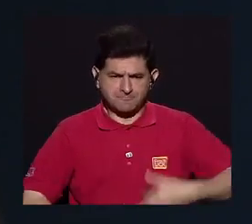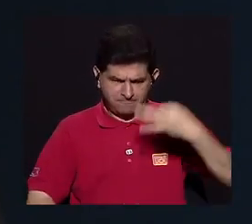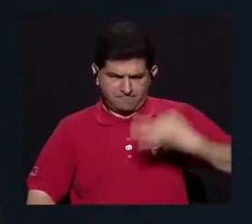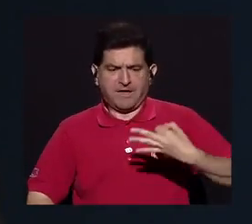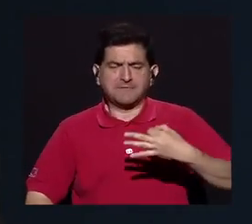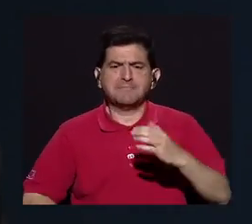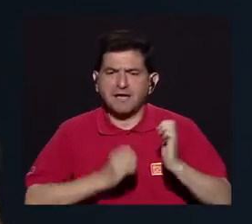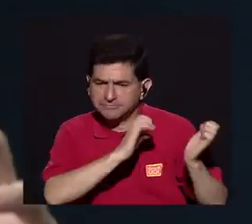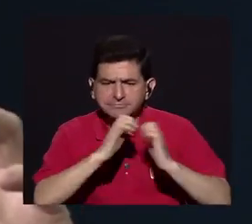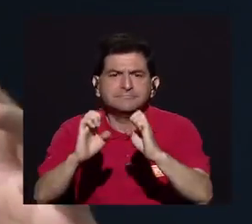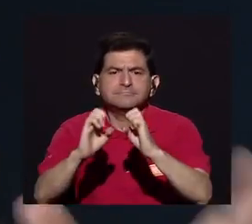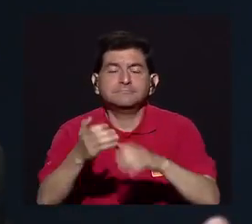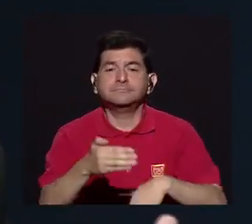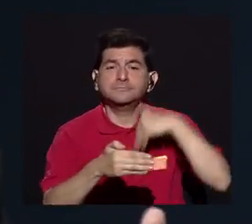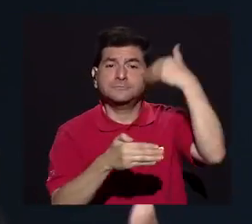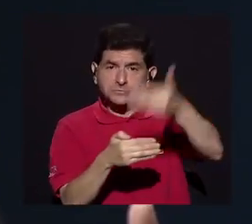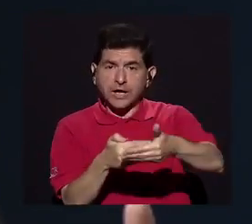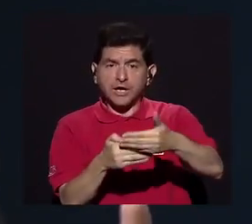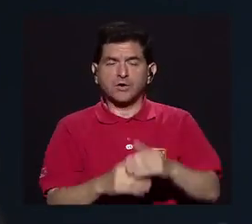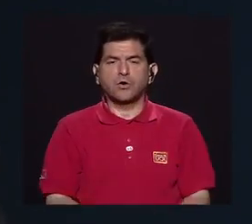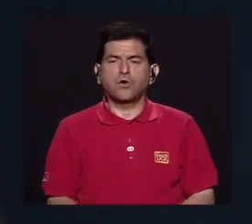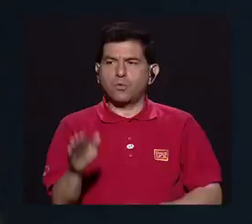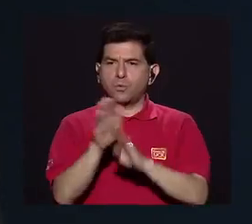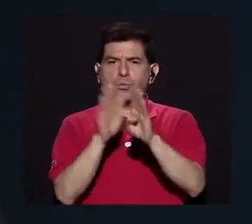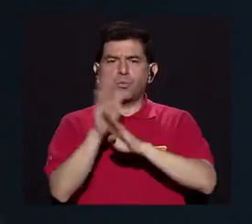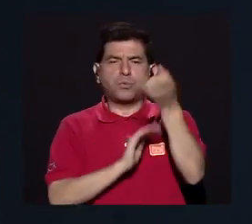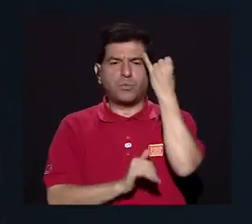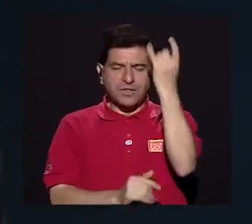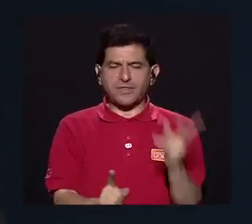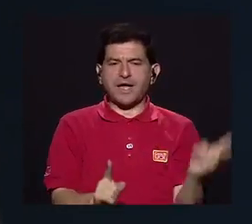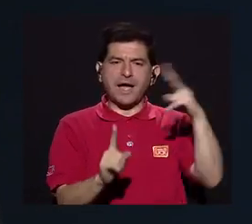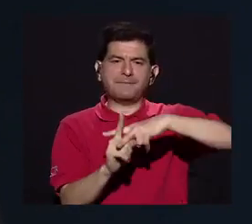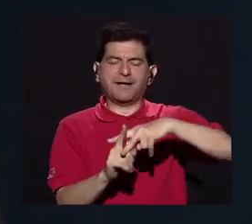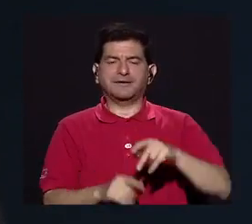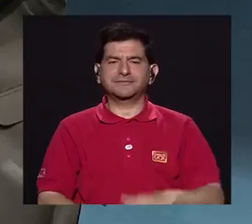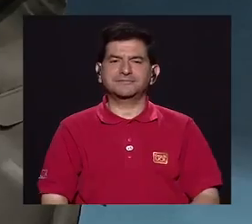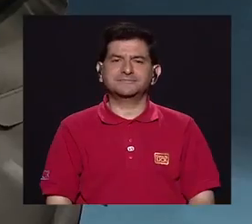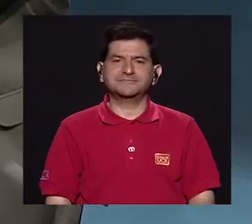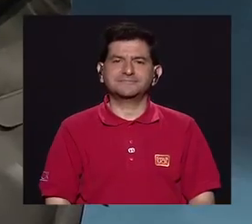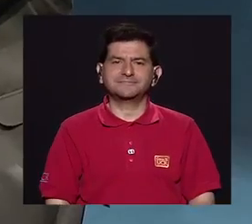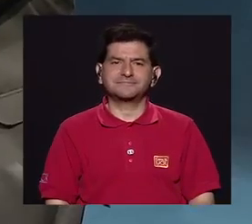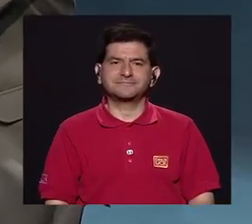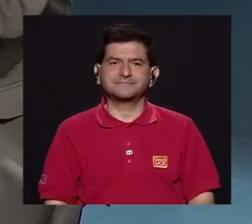consolidando la estrategia y de ahí desarrollas la idea para aplicarla. Yo creo que...